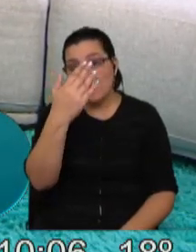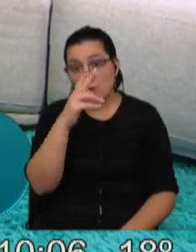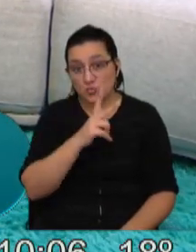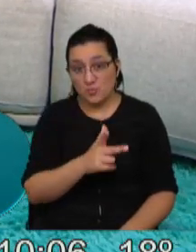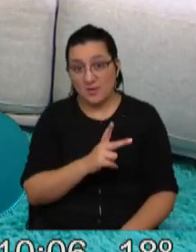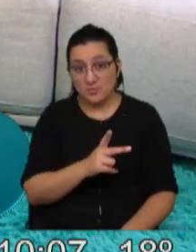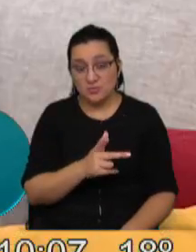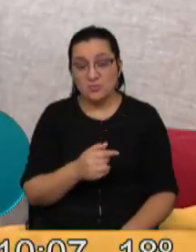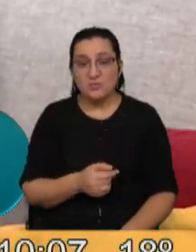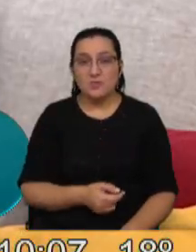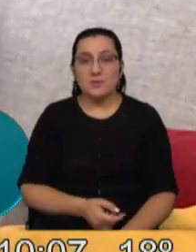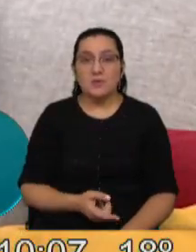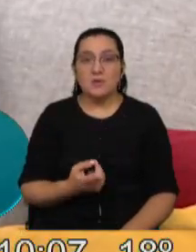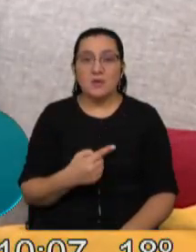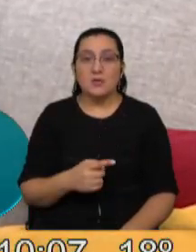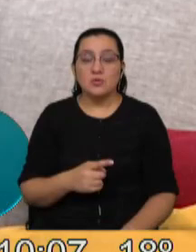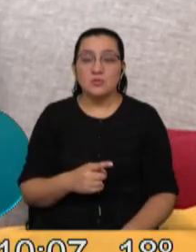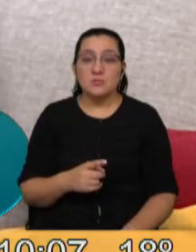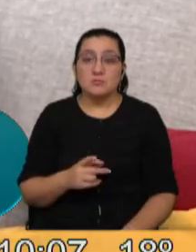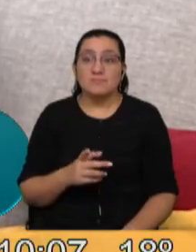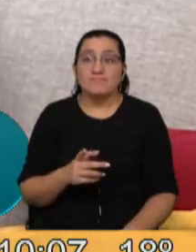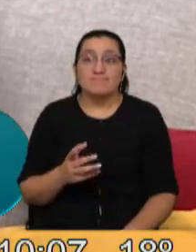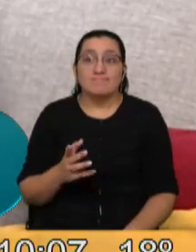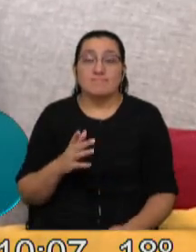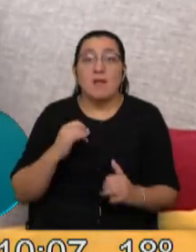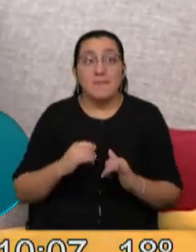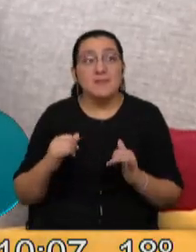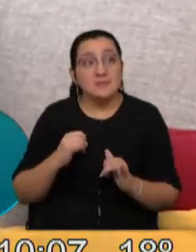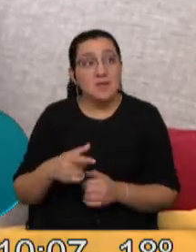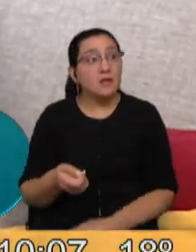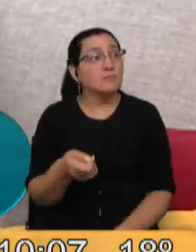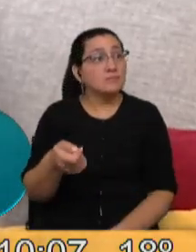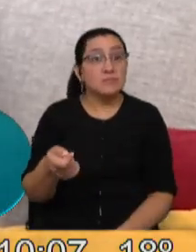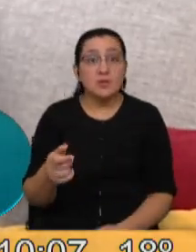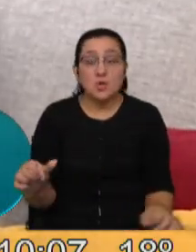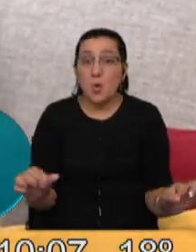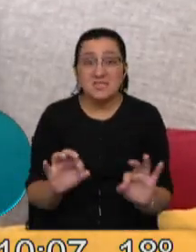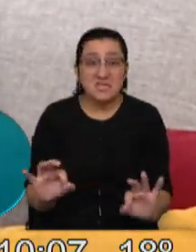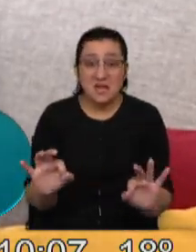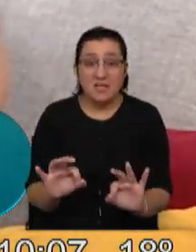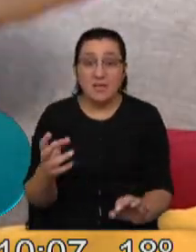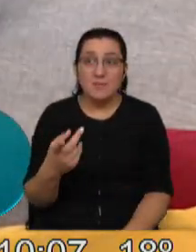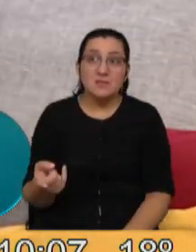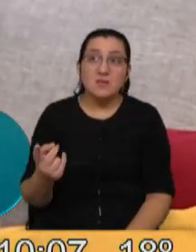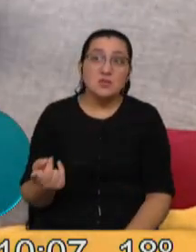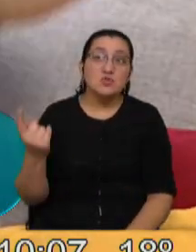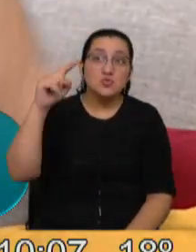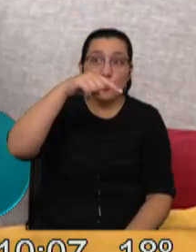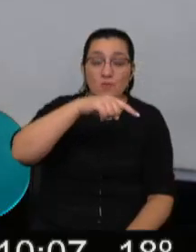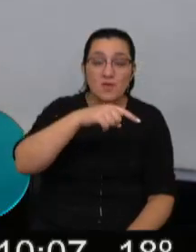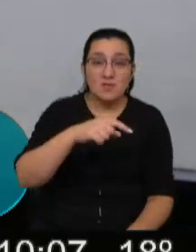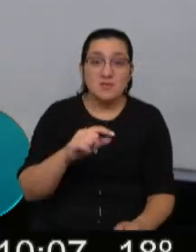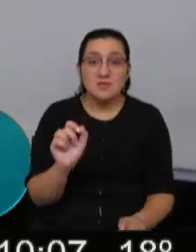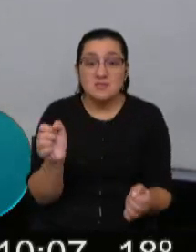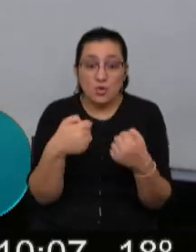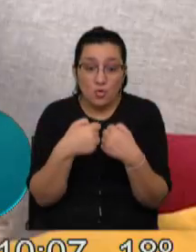sacan a pasear, lo tengo acá al lado, minga voy a hacer. Pero después, no hace, lo termino de pasear, se sube, va, se esconde. Y hace